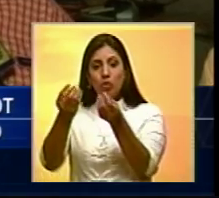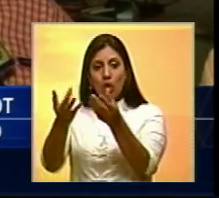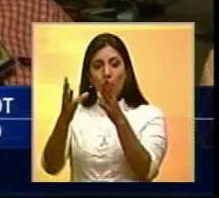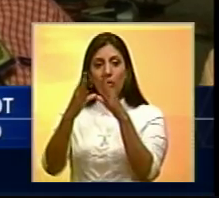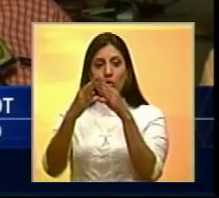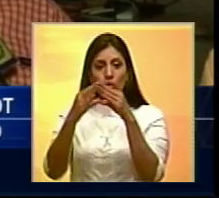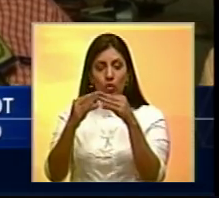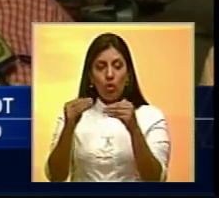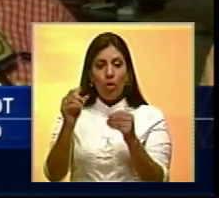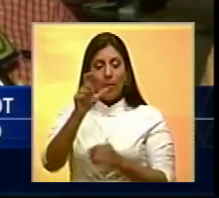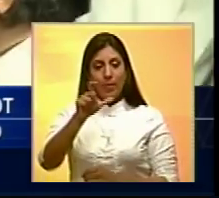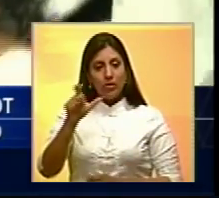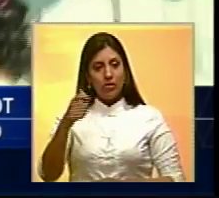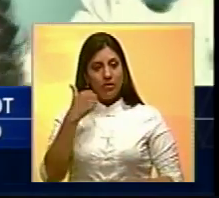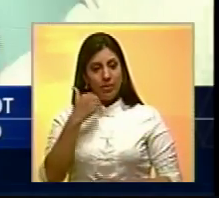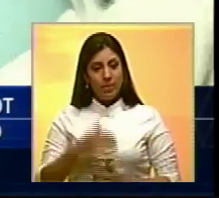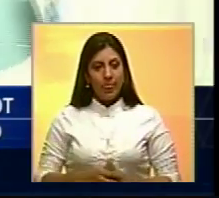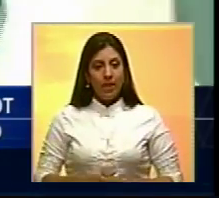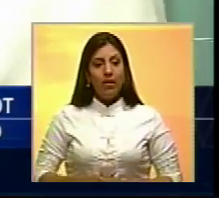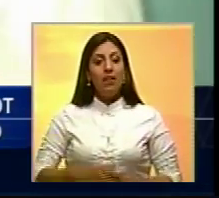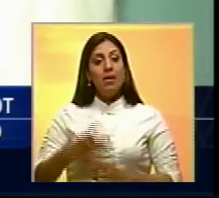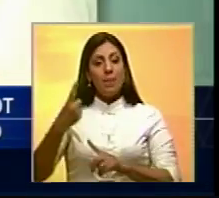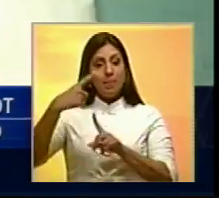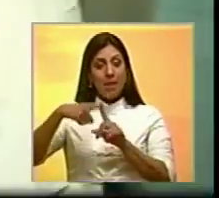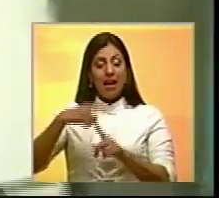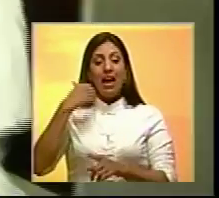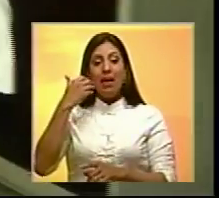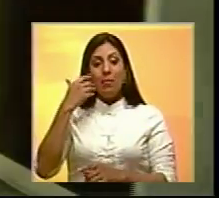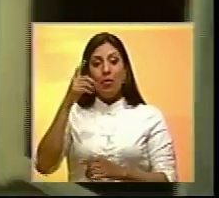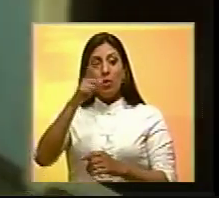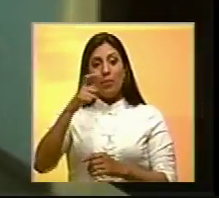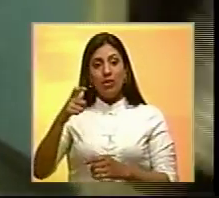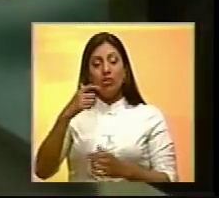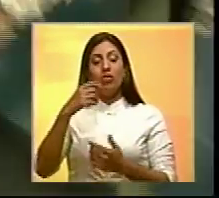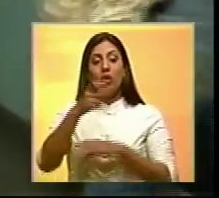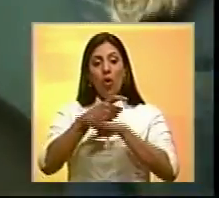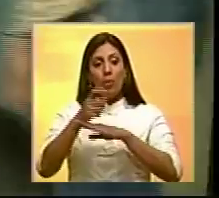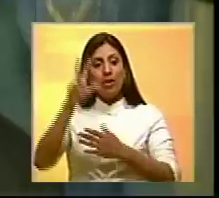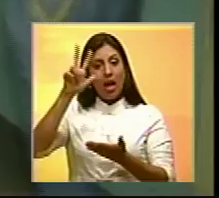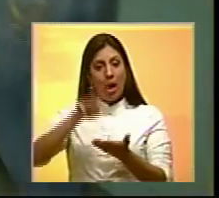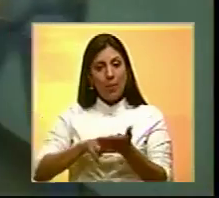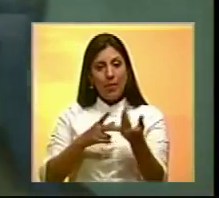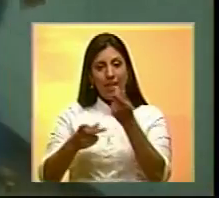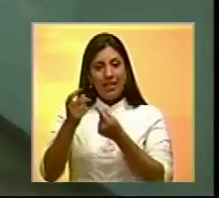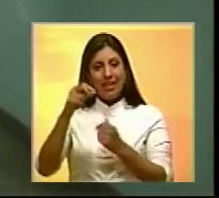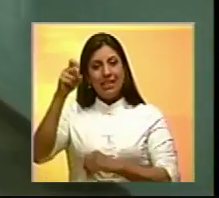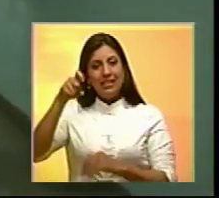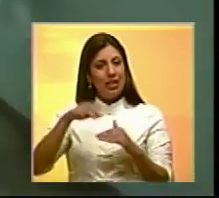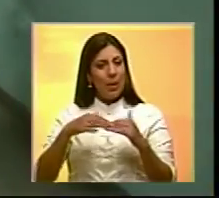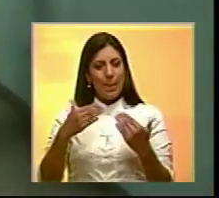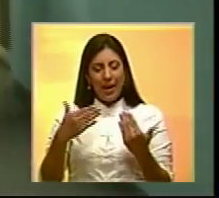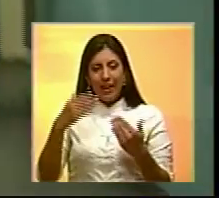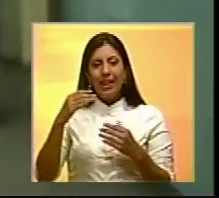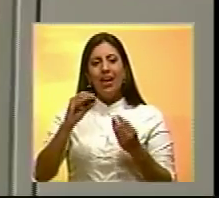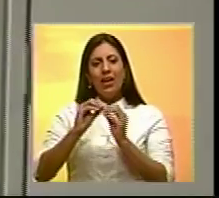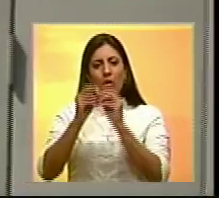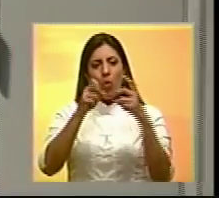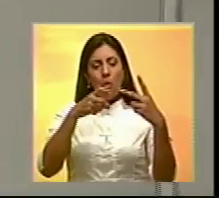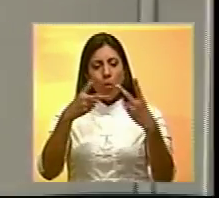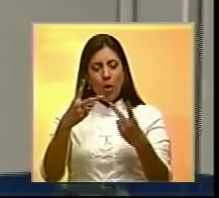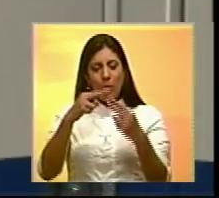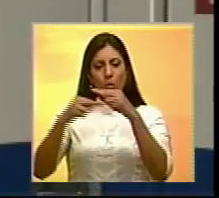final en el paciente. Señaló además que a través del Ejecutivo Regional fueron aprobados los recursos necesarios para el reacondicionamiento